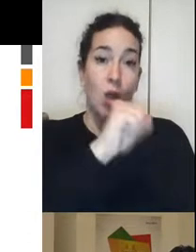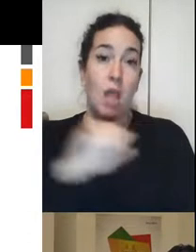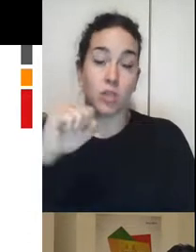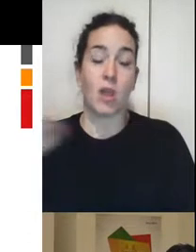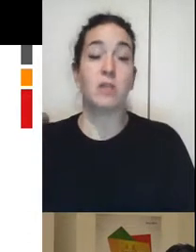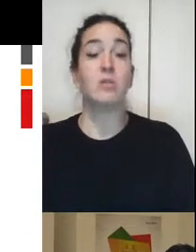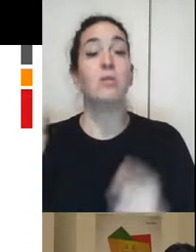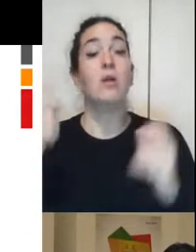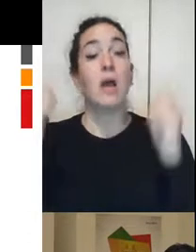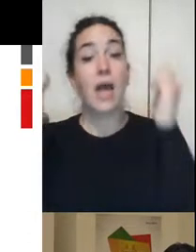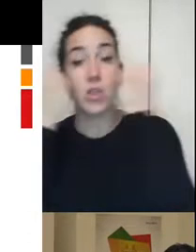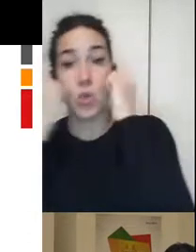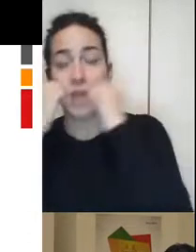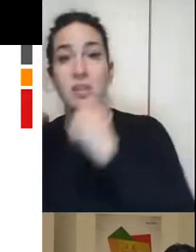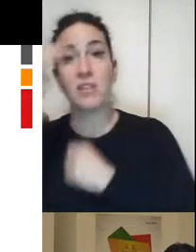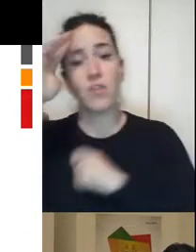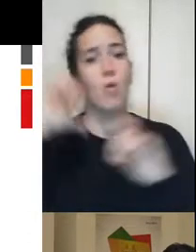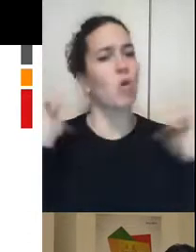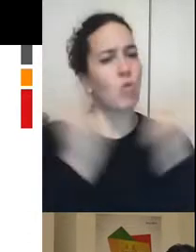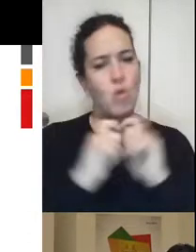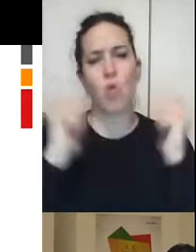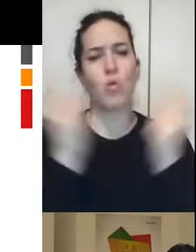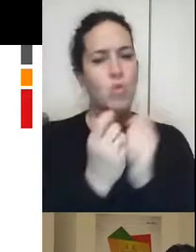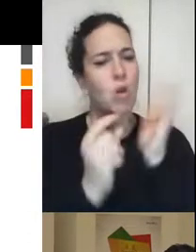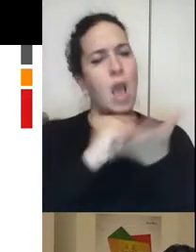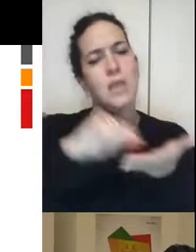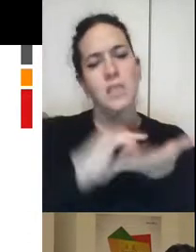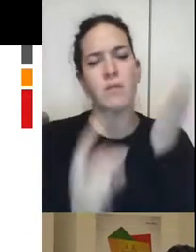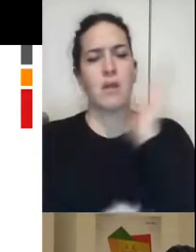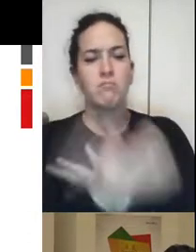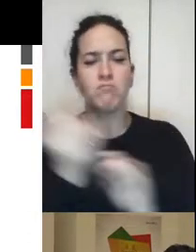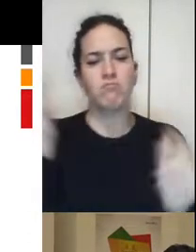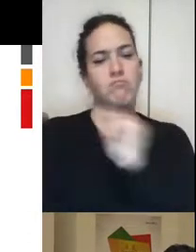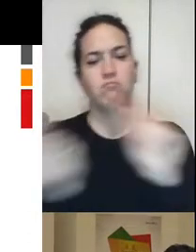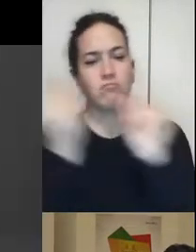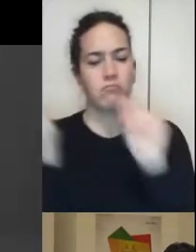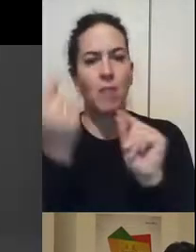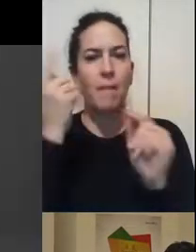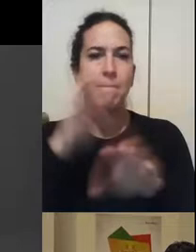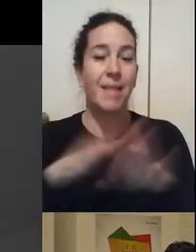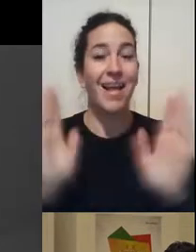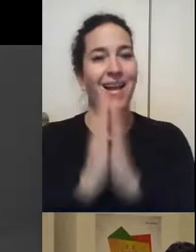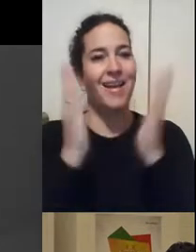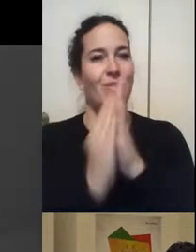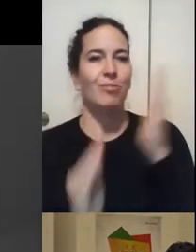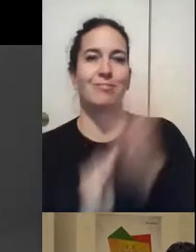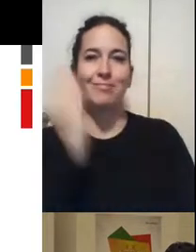se reúnen y escriben, discuten las ideas para construir esta obra colectiva.